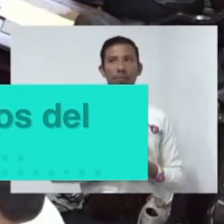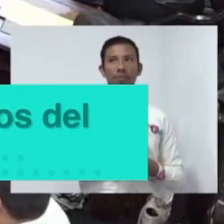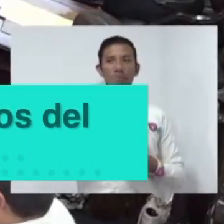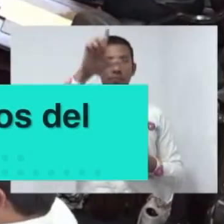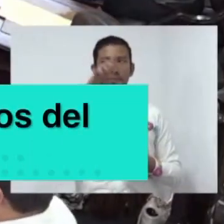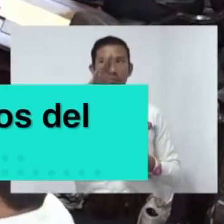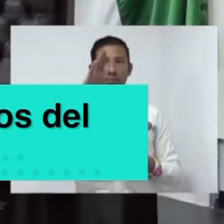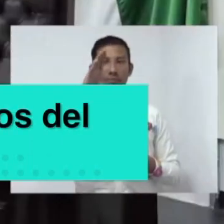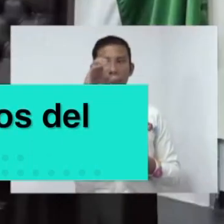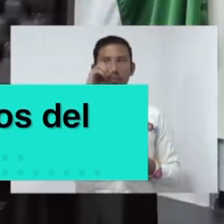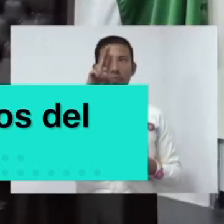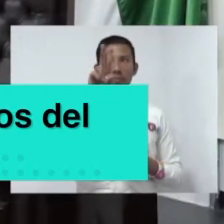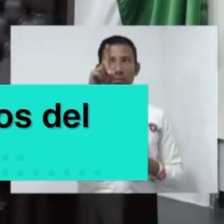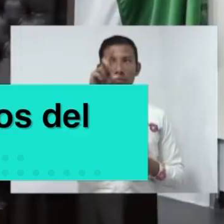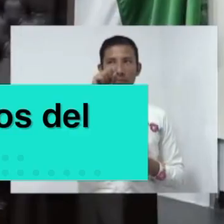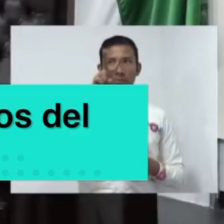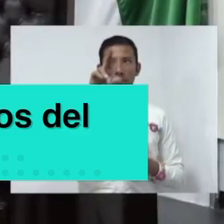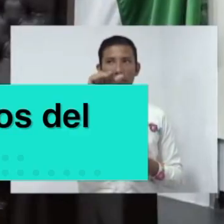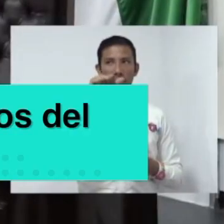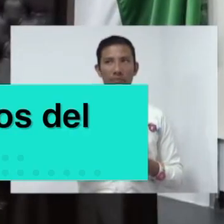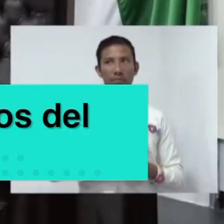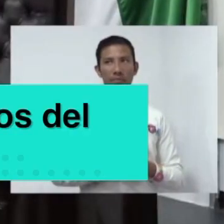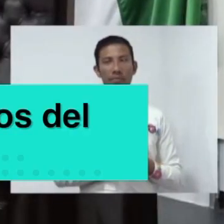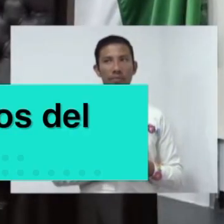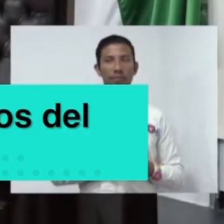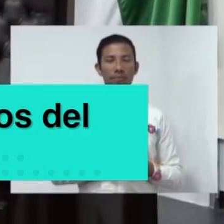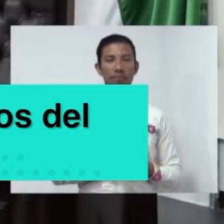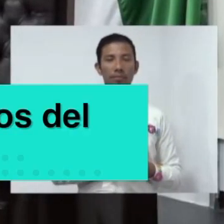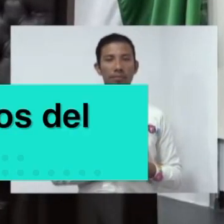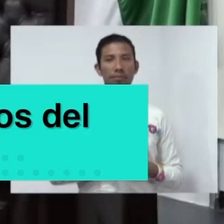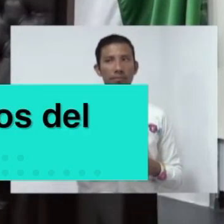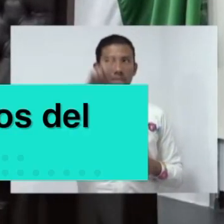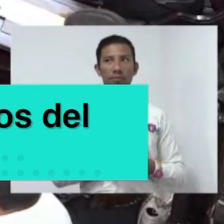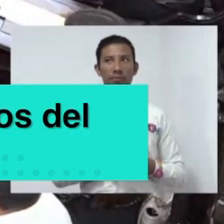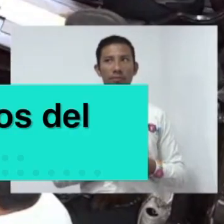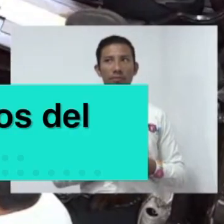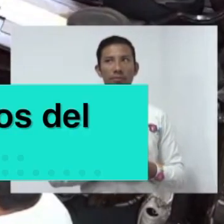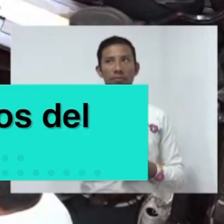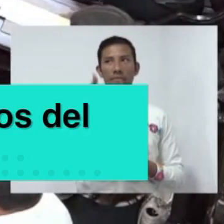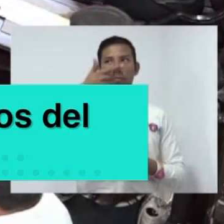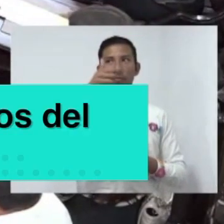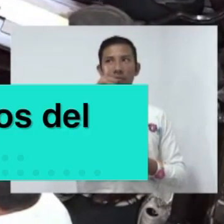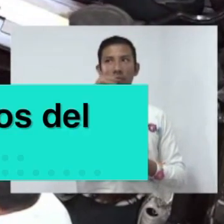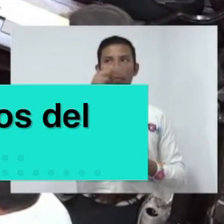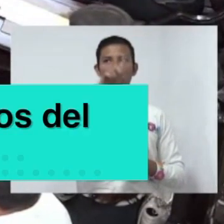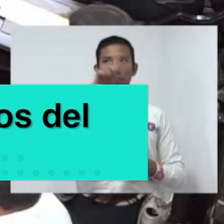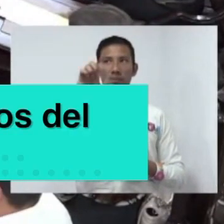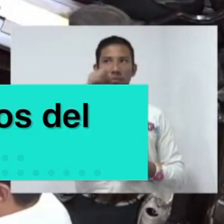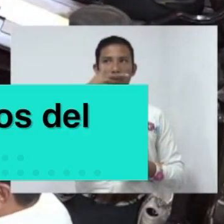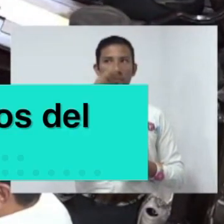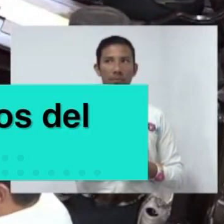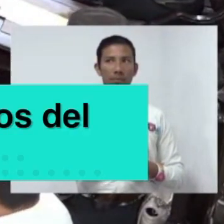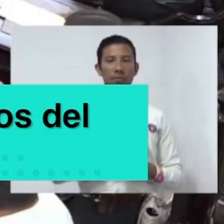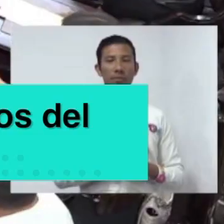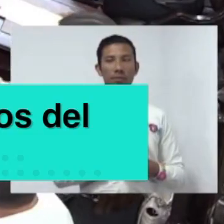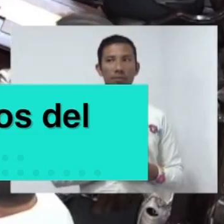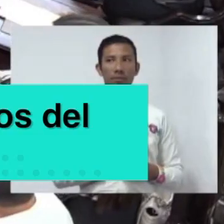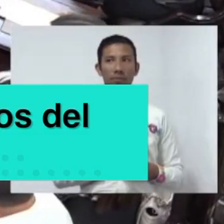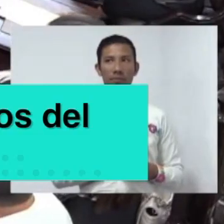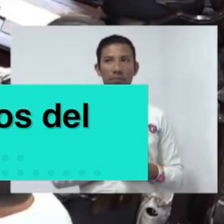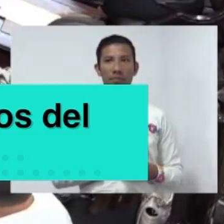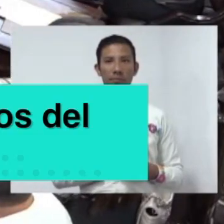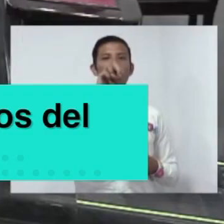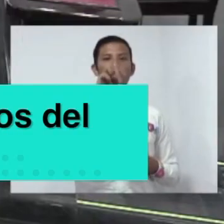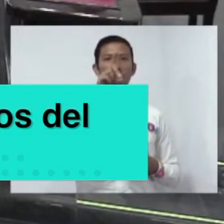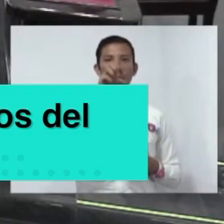al frente del Tribunal Superior de Justicia, Fiscalía General del Estado y Tribunal de Conciliación y Arbitraje. La terna enviada por